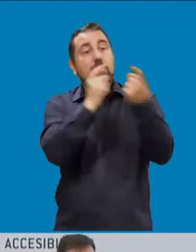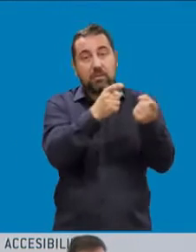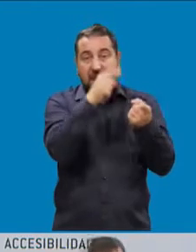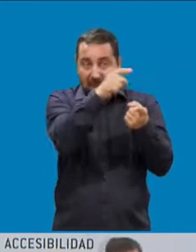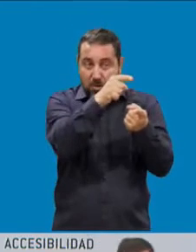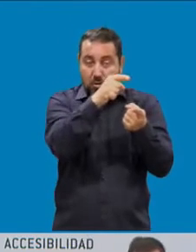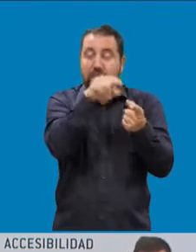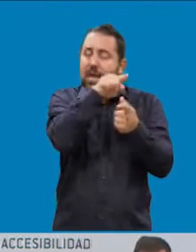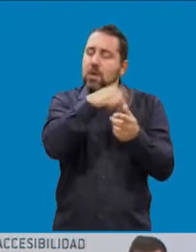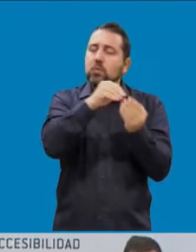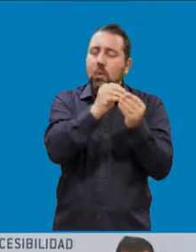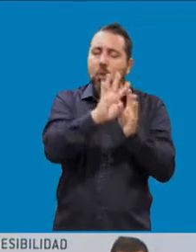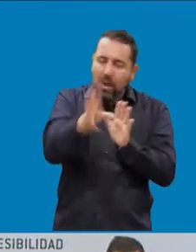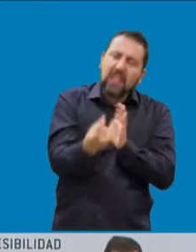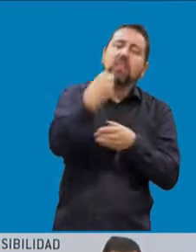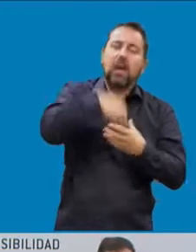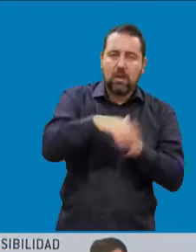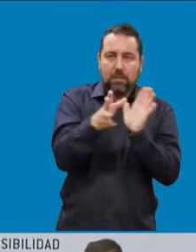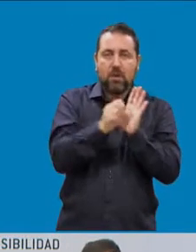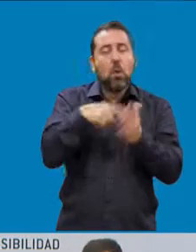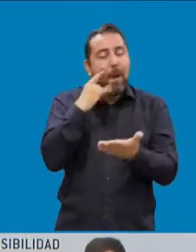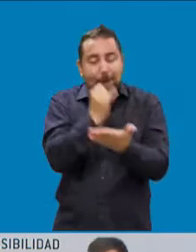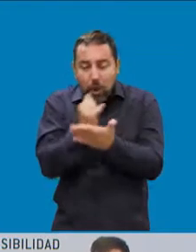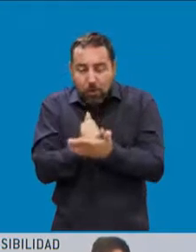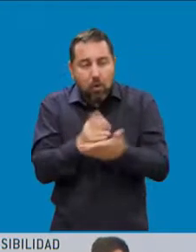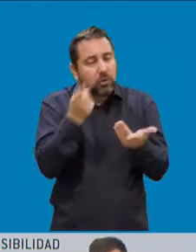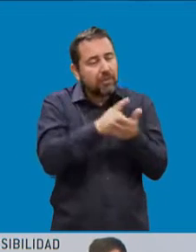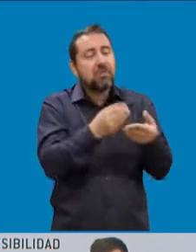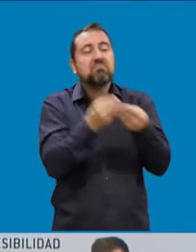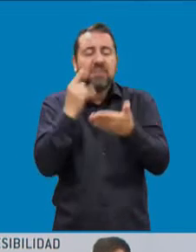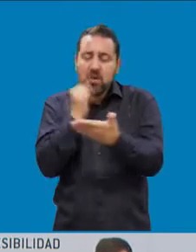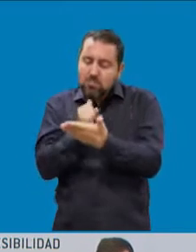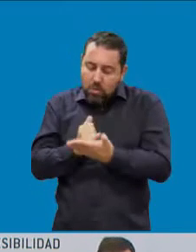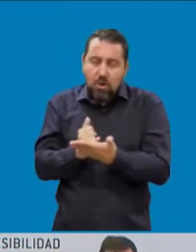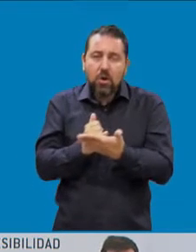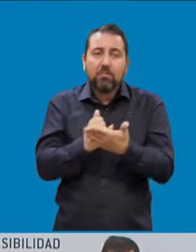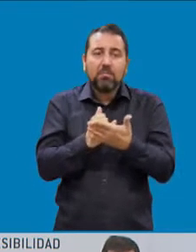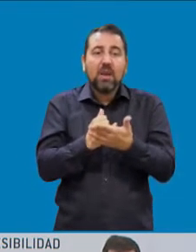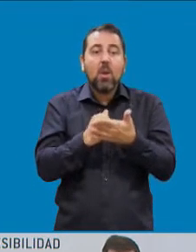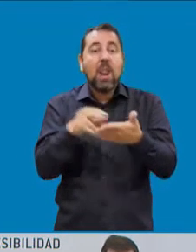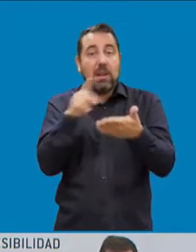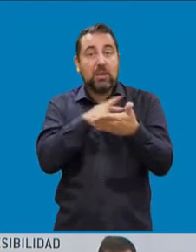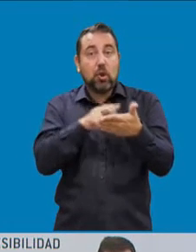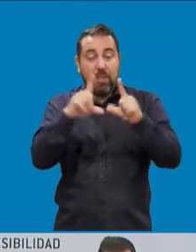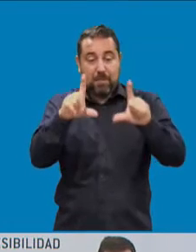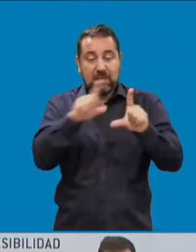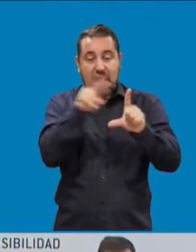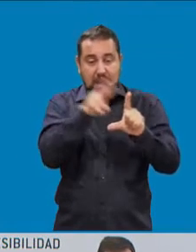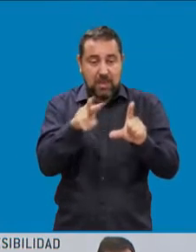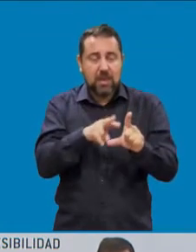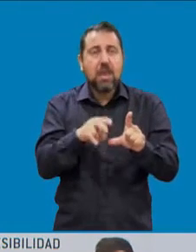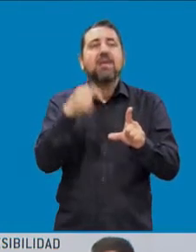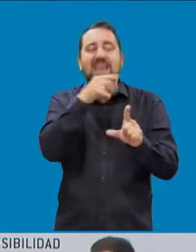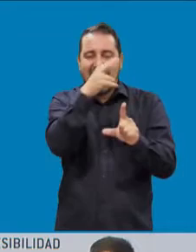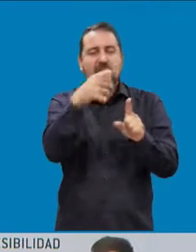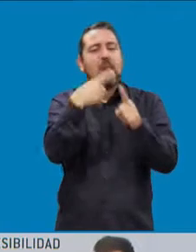se devolvió a los compañeros de Inteca y lo integraron. Cuando se probó que